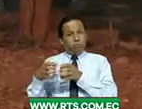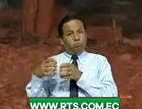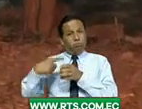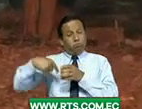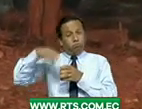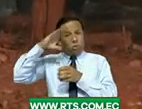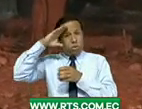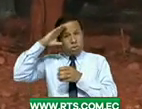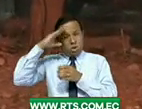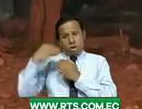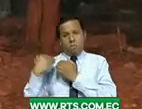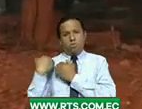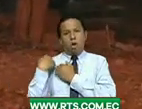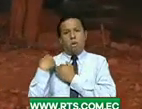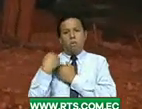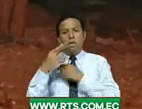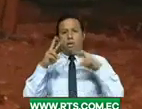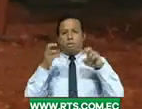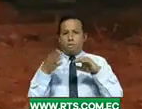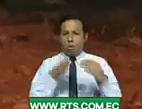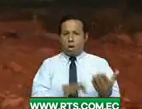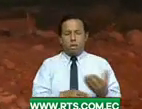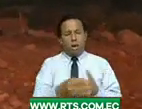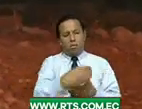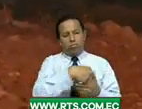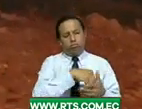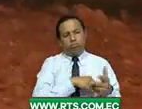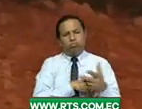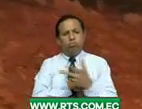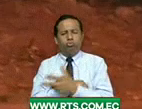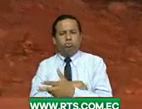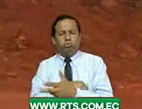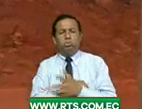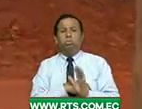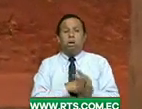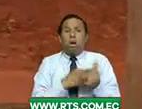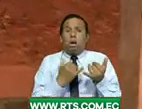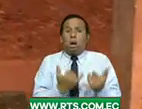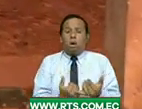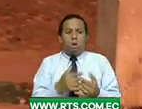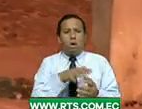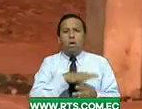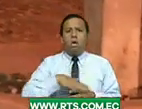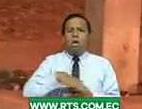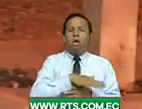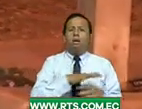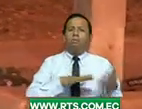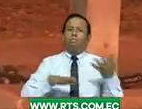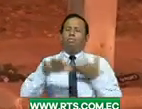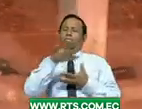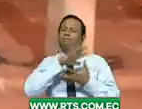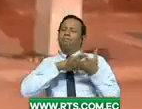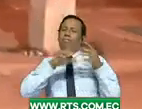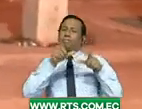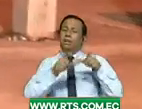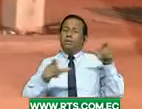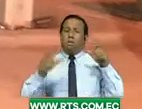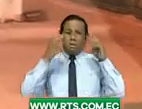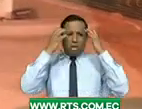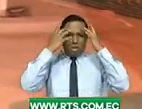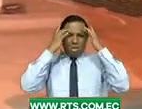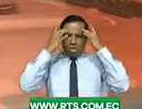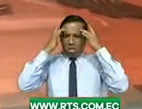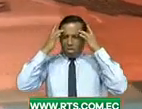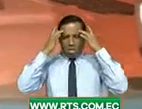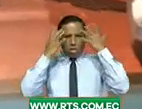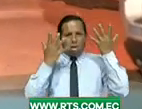donde llevarán los cuerpos hasta el edificio de ciencias forenses. Por lo pronto lo que hay es un poco de incertidumbre y tensión en este sector de la ciudad de